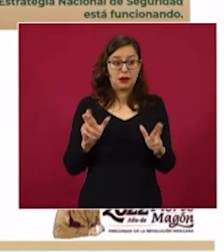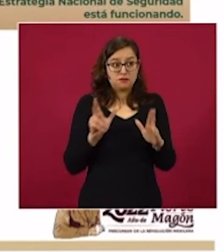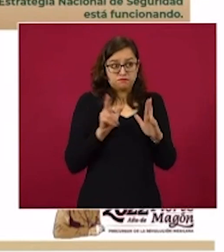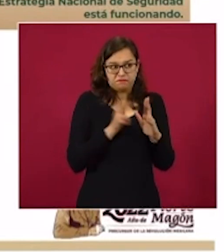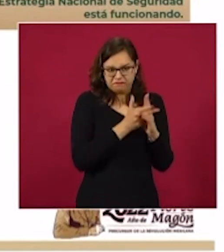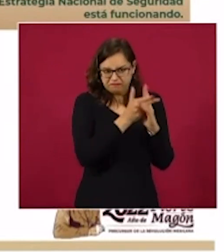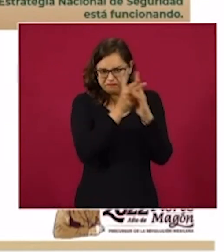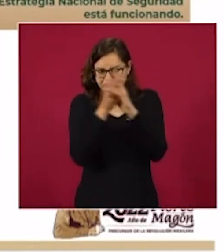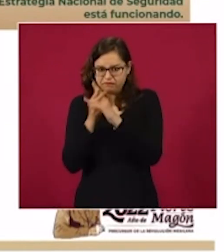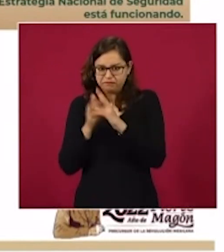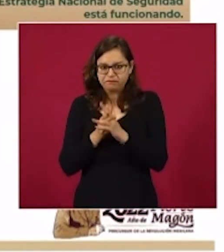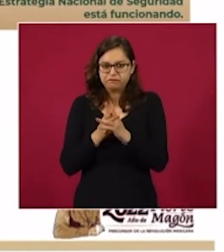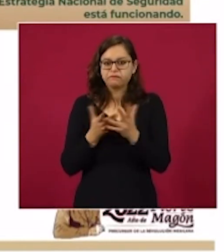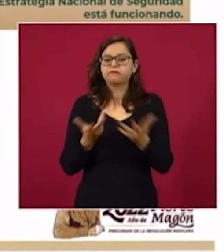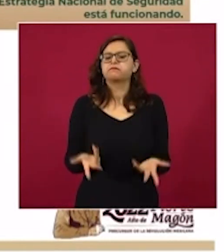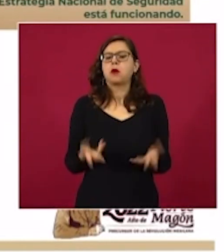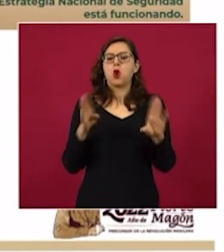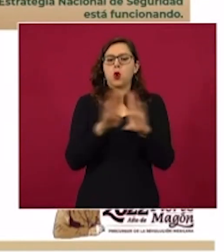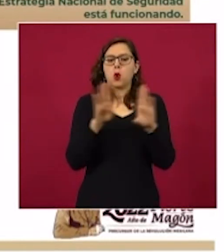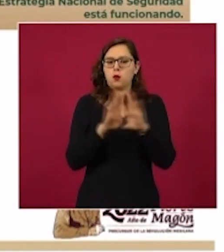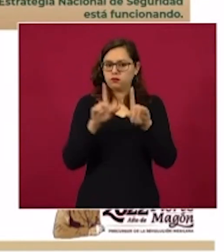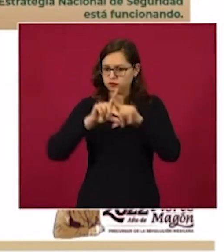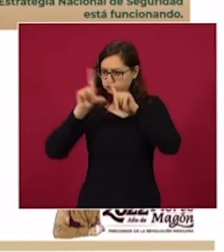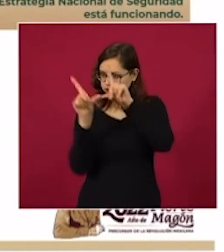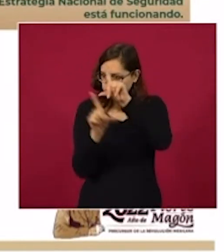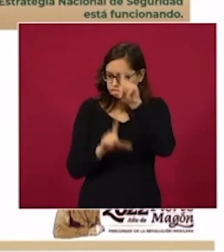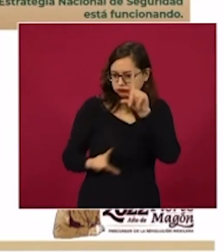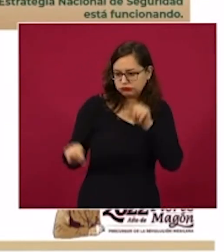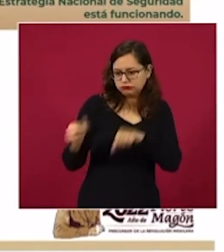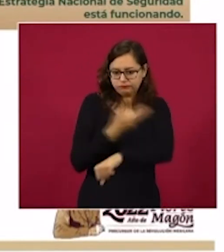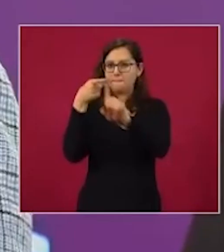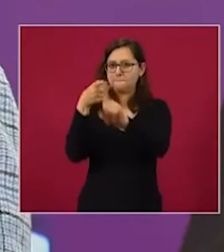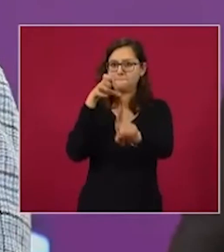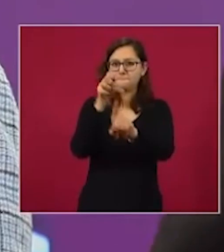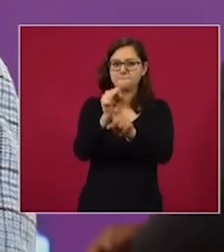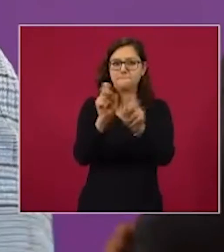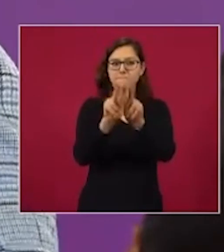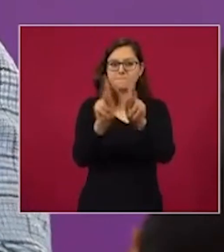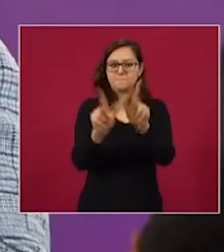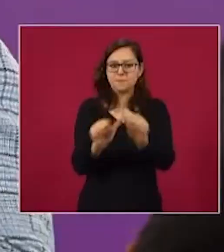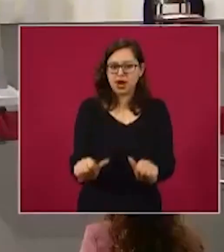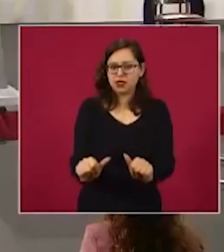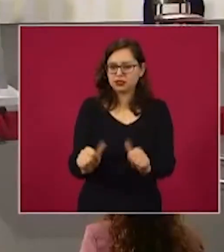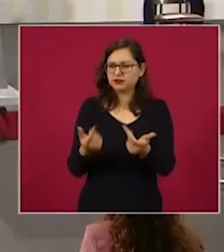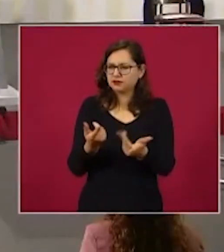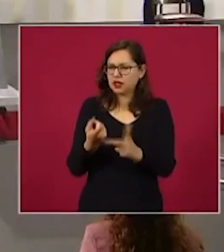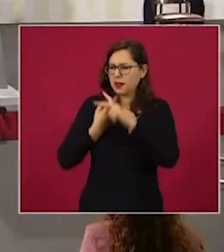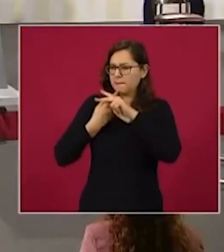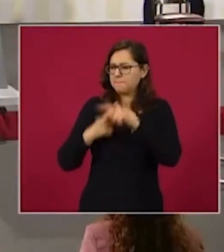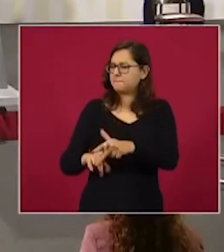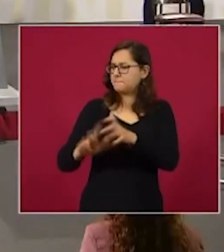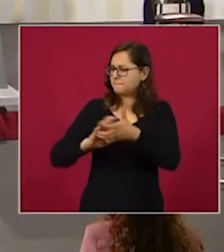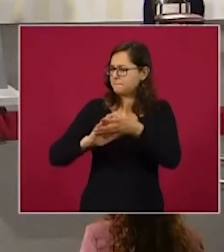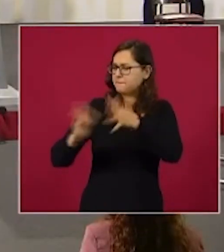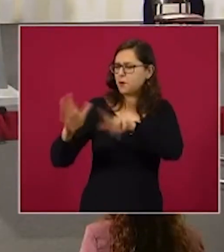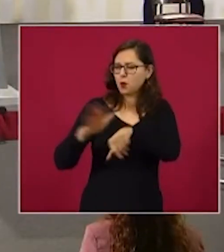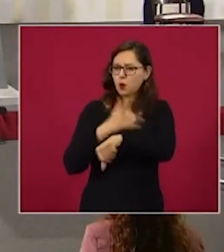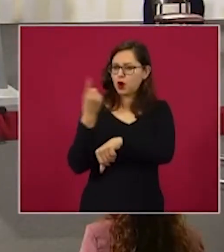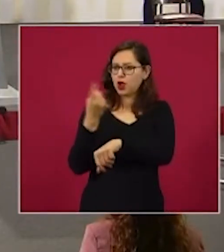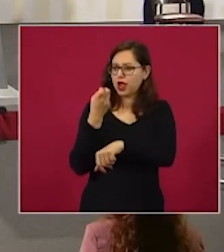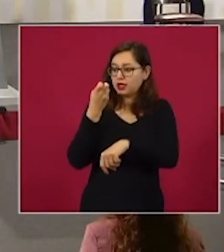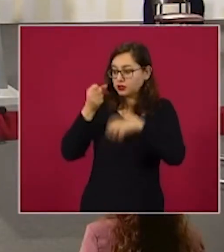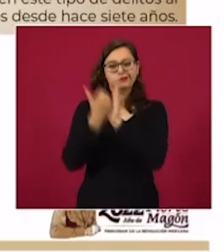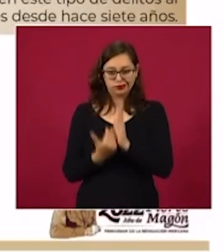aunado a que hay seis entidades que concentran el 50 por ciento de homicidios en cuanto a los delitos del fuero federal las secretarias rodríguez resaltó que